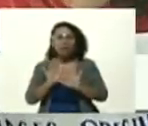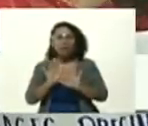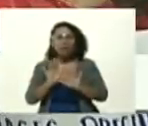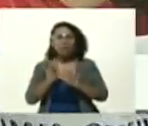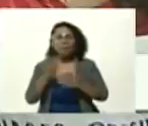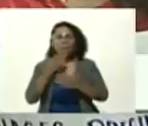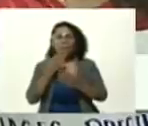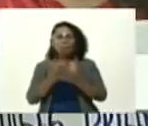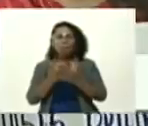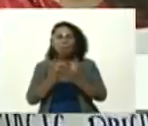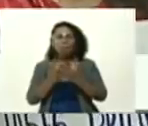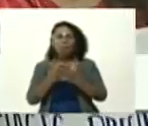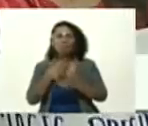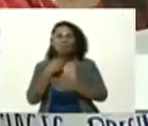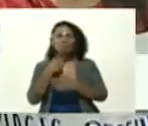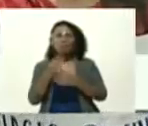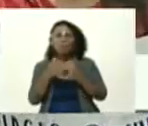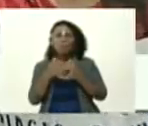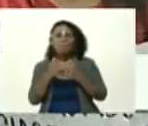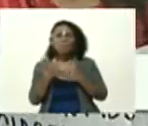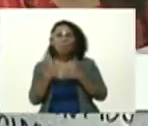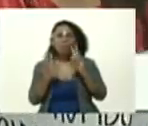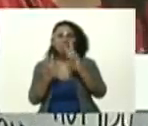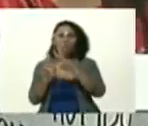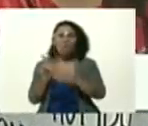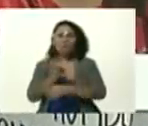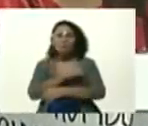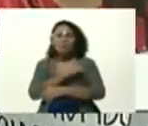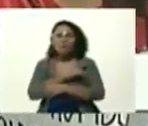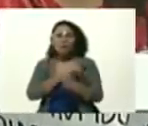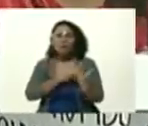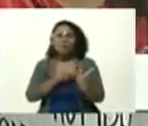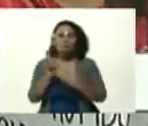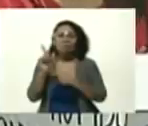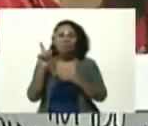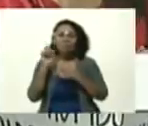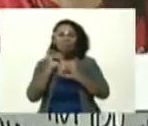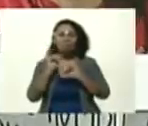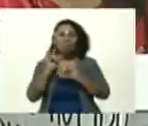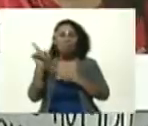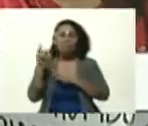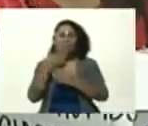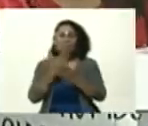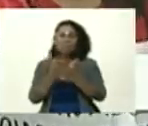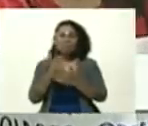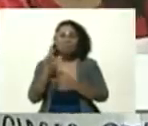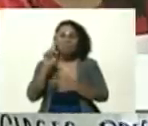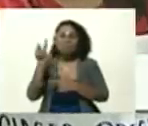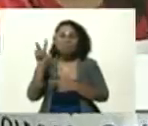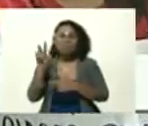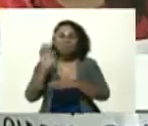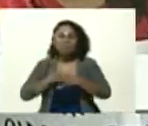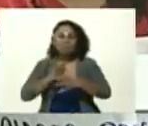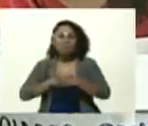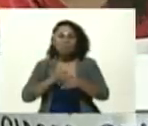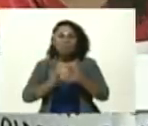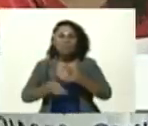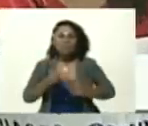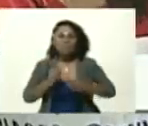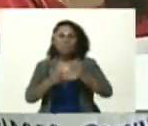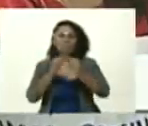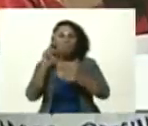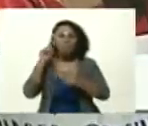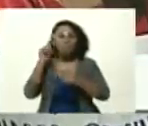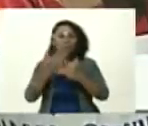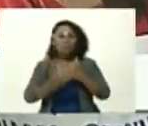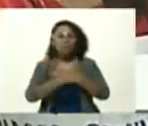reclamaban a voz abierta querer ver su universidad en estas condiciones y en las grandes condiciones que se están construyendo hacia